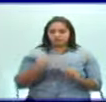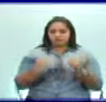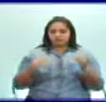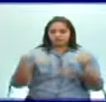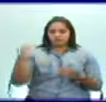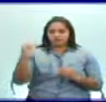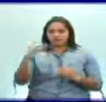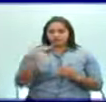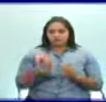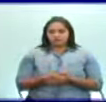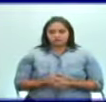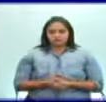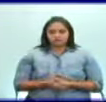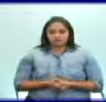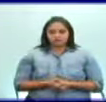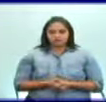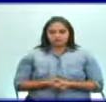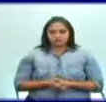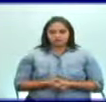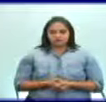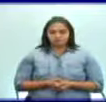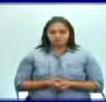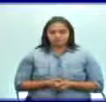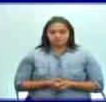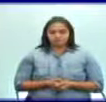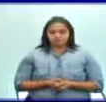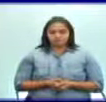¿verdad? Es inyectiva,